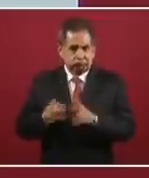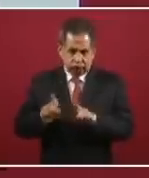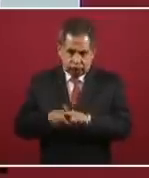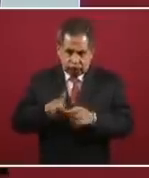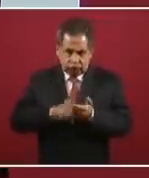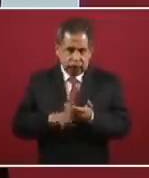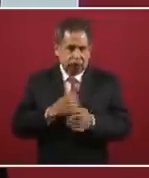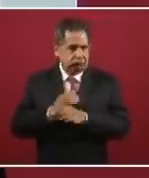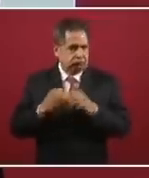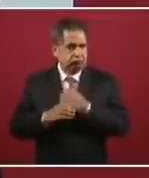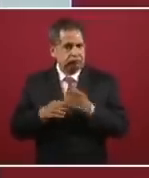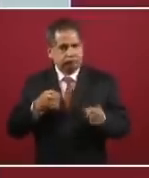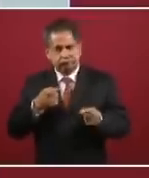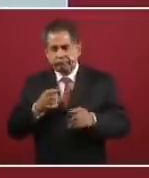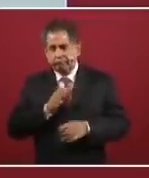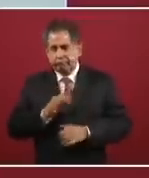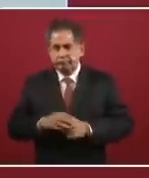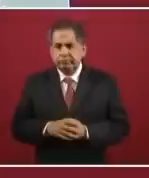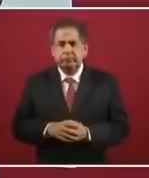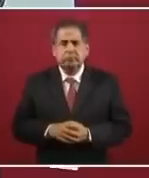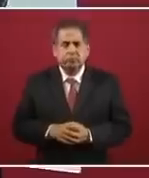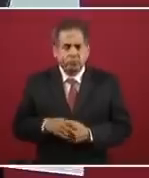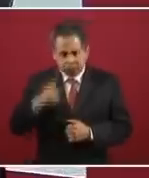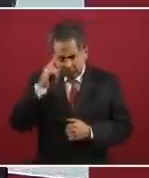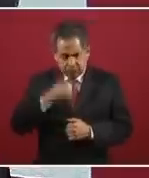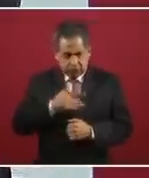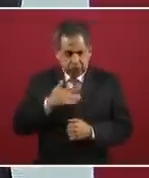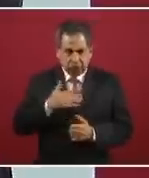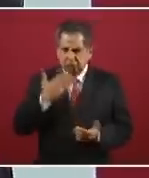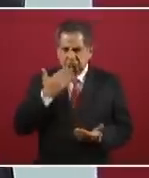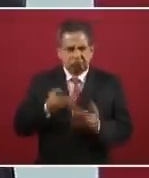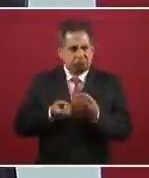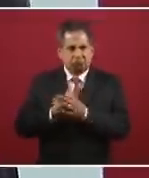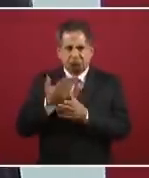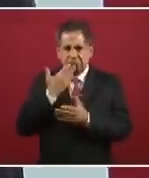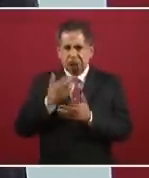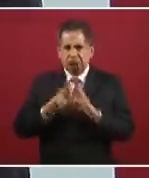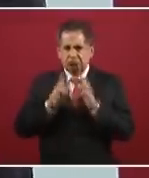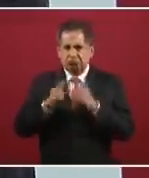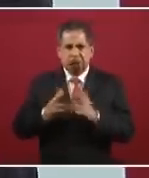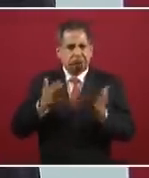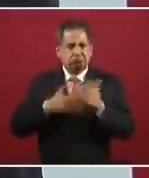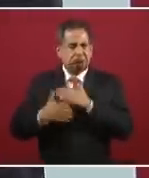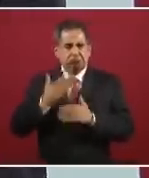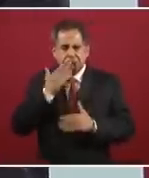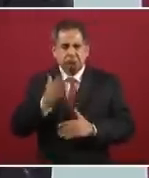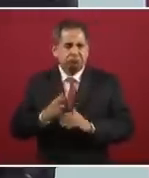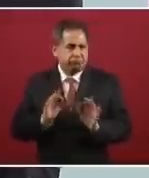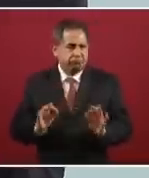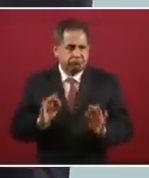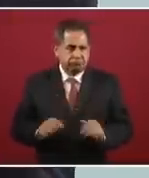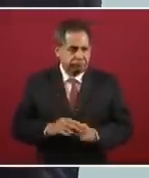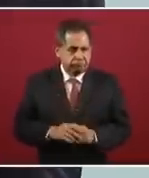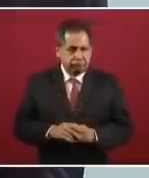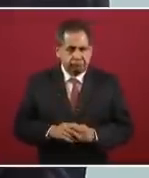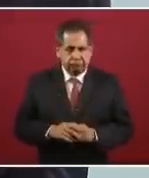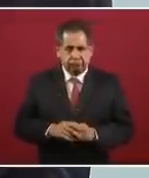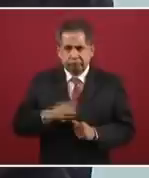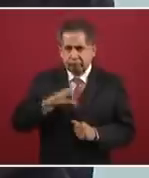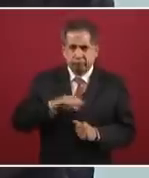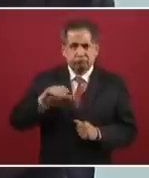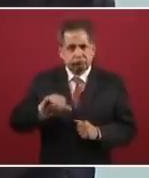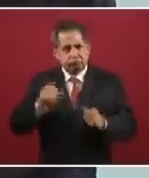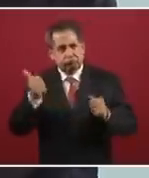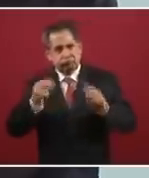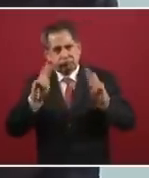materia de armas. Entonces, considero que fue una reunión exitosa. Y bueno, hay, como les decía yo, otros temas